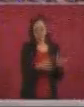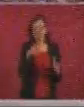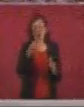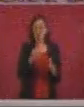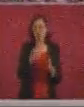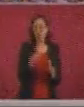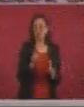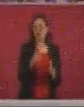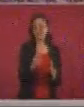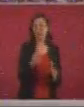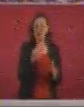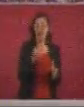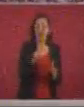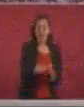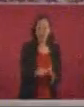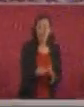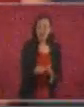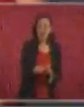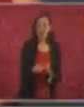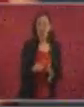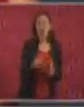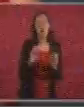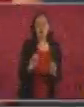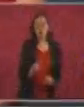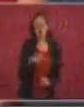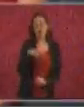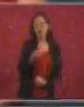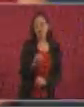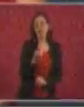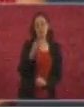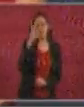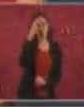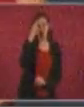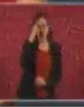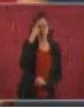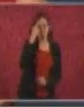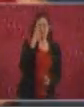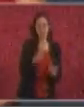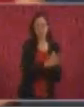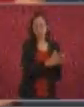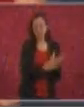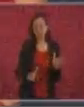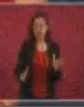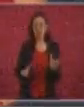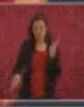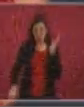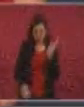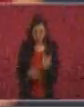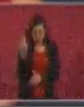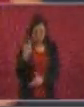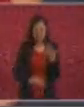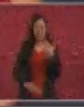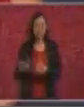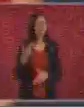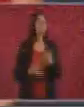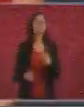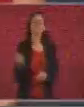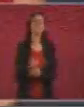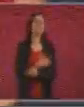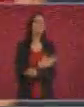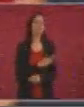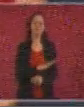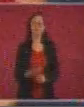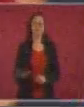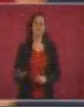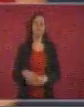locales, en el caso de Tamaulipas, va a ser un termómetro para ver qué